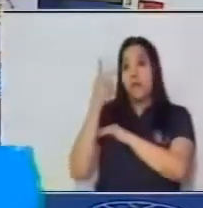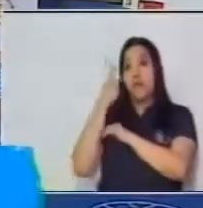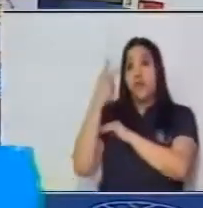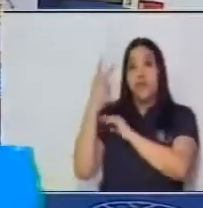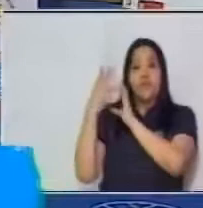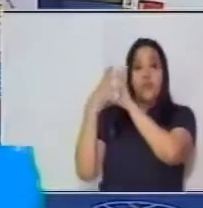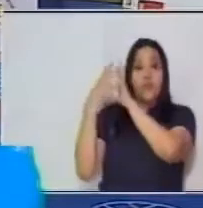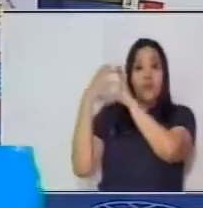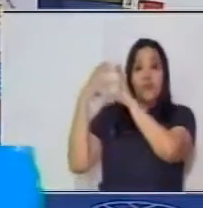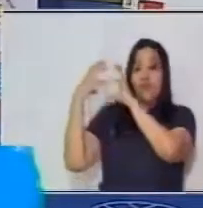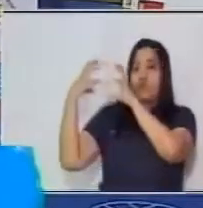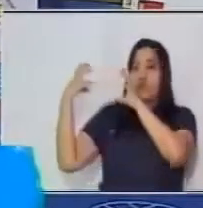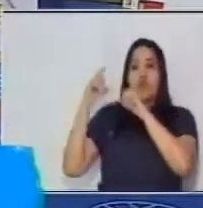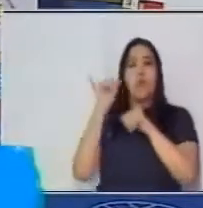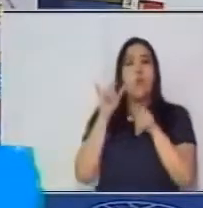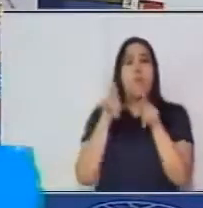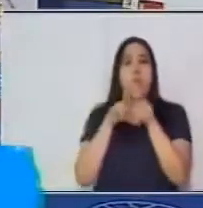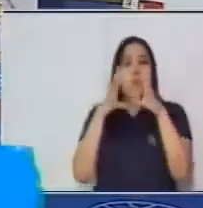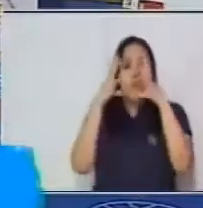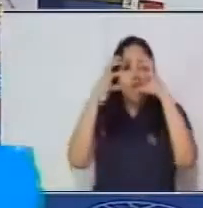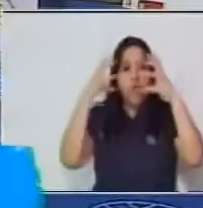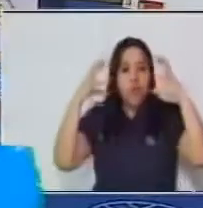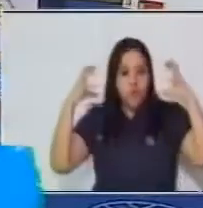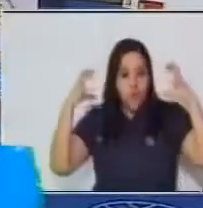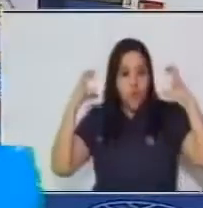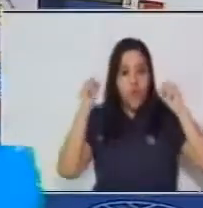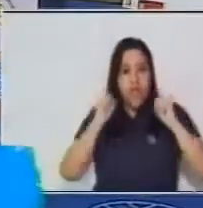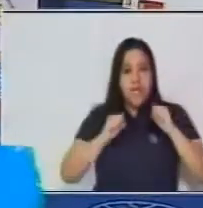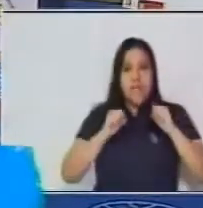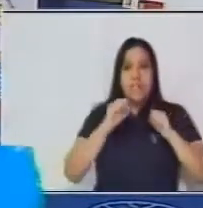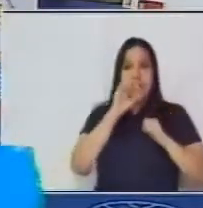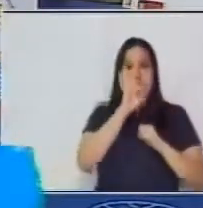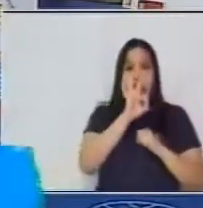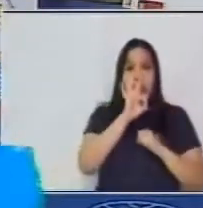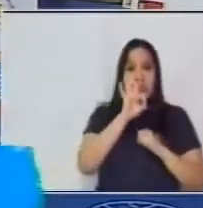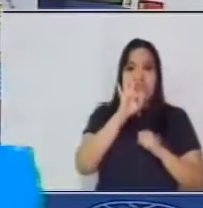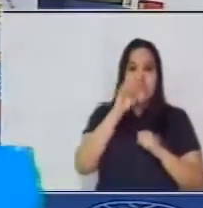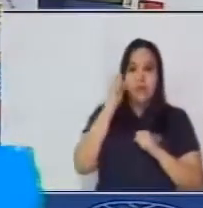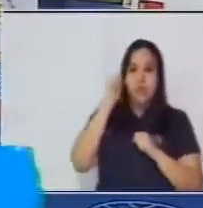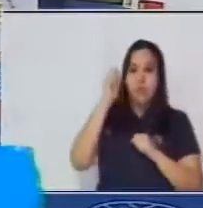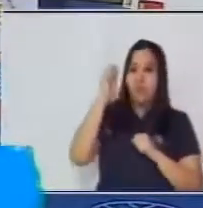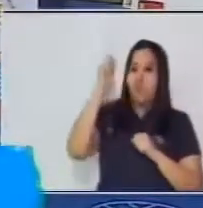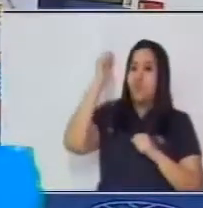esto en alguna caricatura o ya lo has visto, forma de nube con 3 puntos, ¿qué significa?